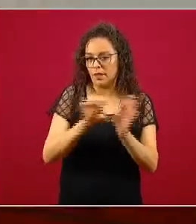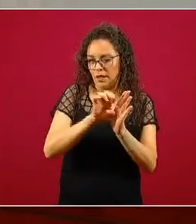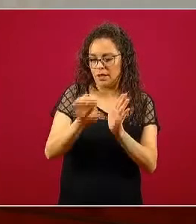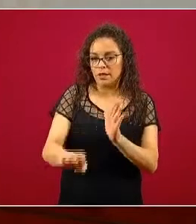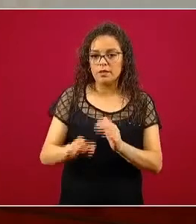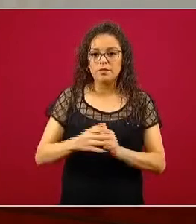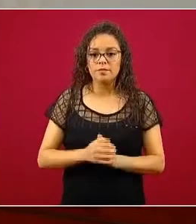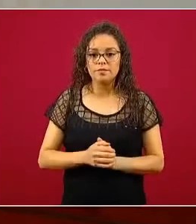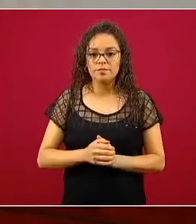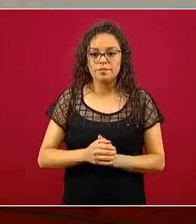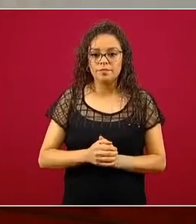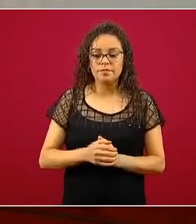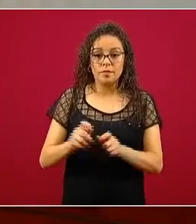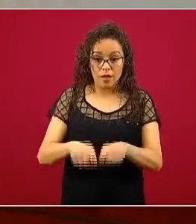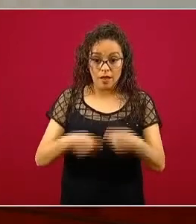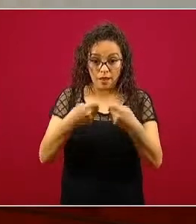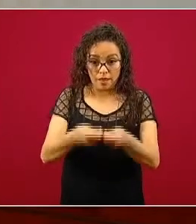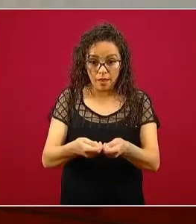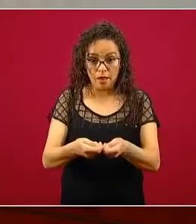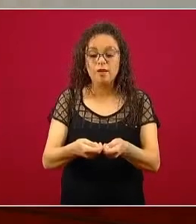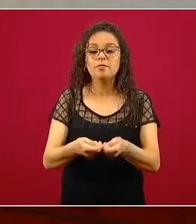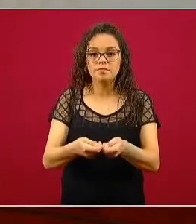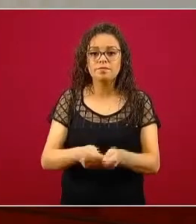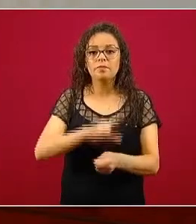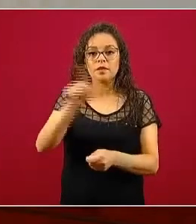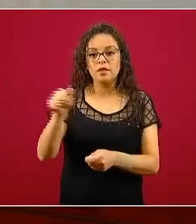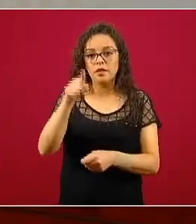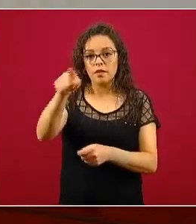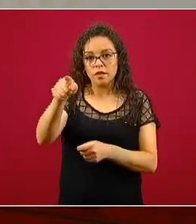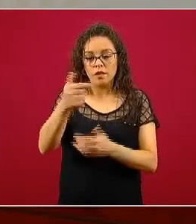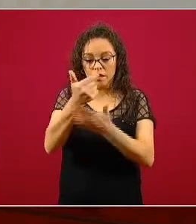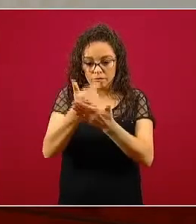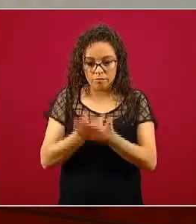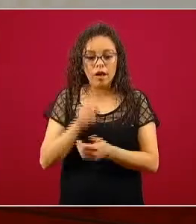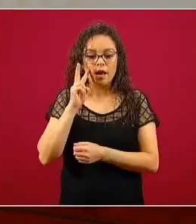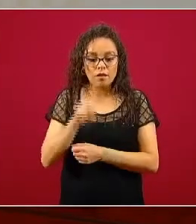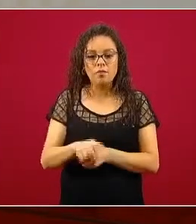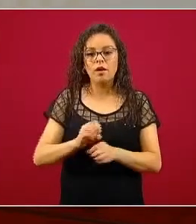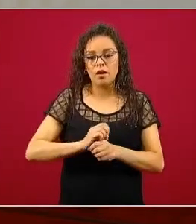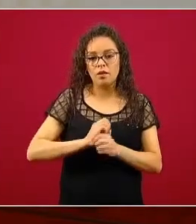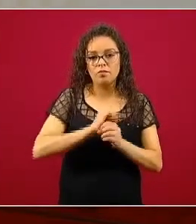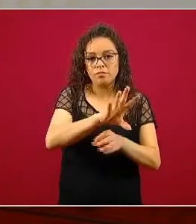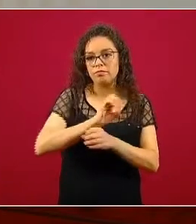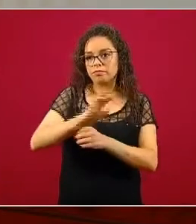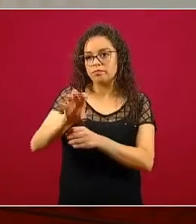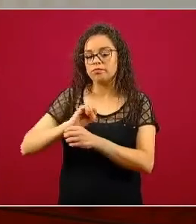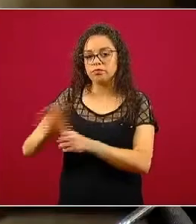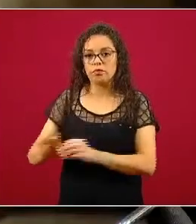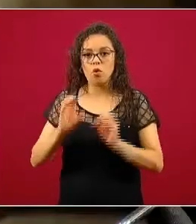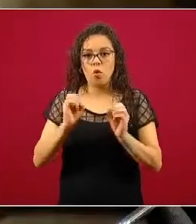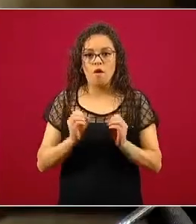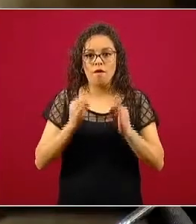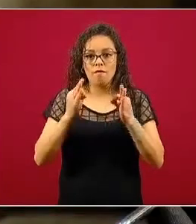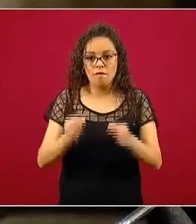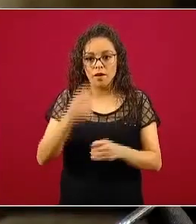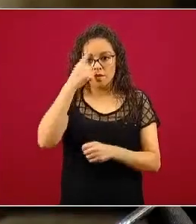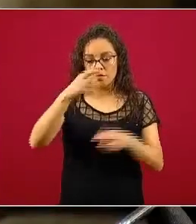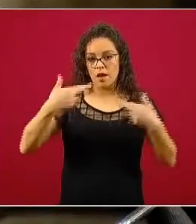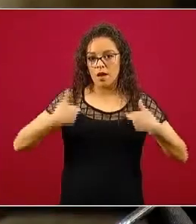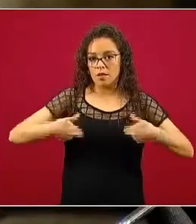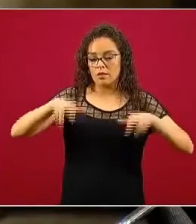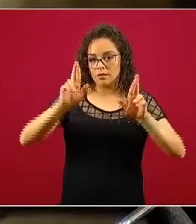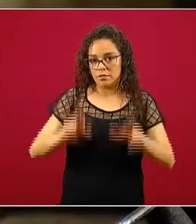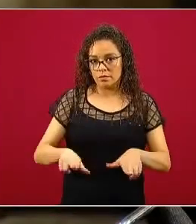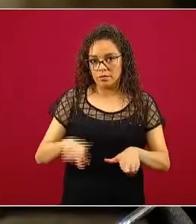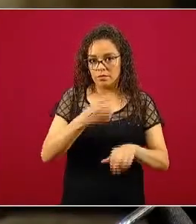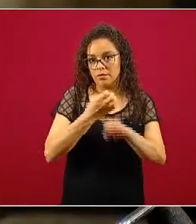se administran los insumos, se mandan a las oficinas de representación estatal, antiguamente llamadas